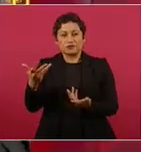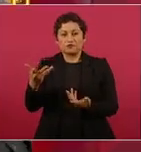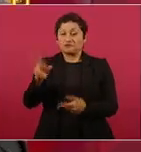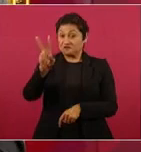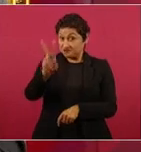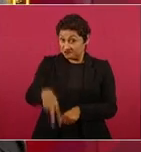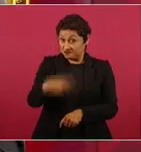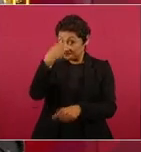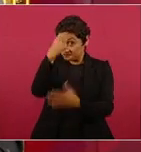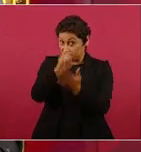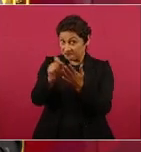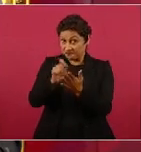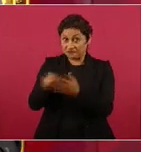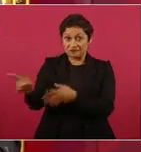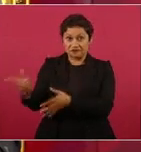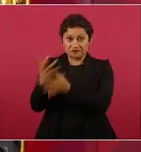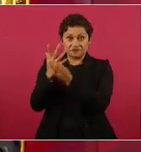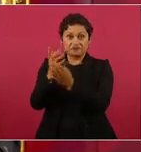interesante.